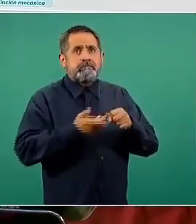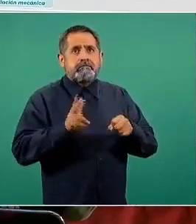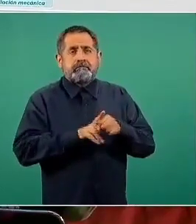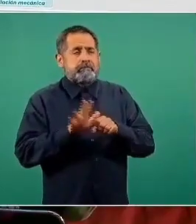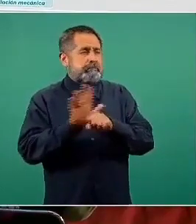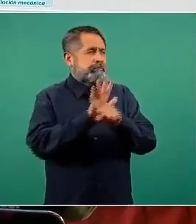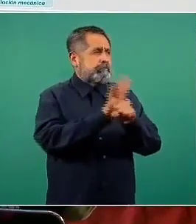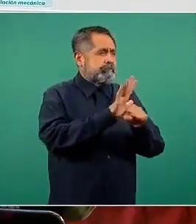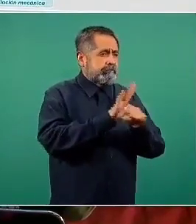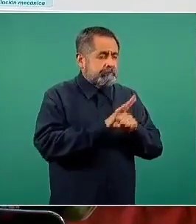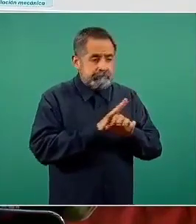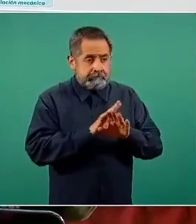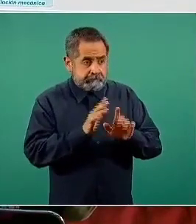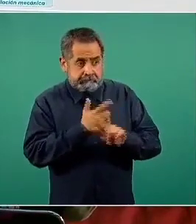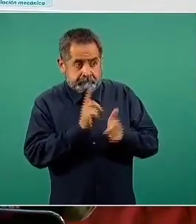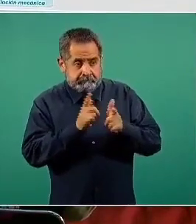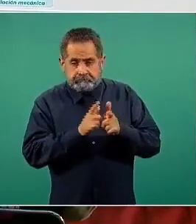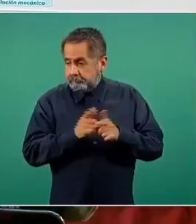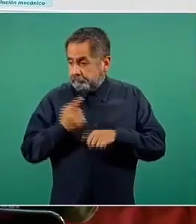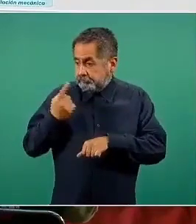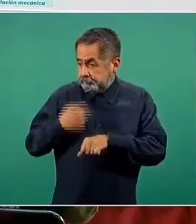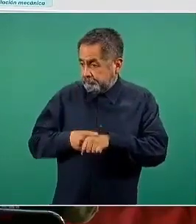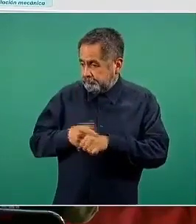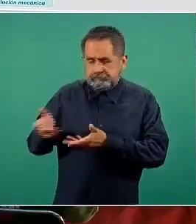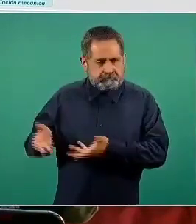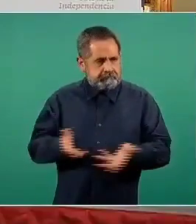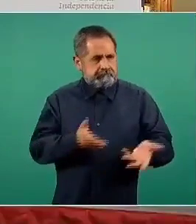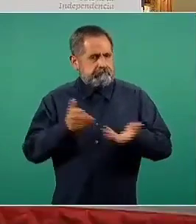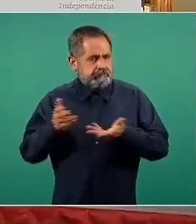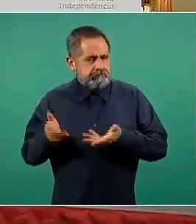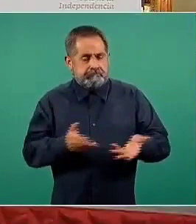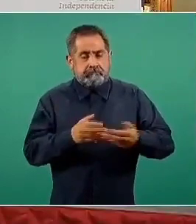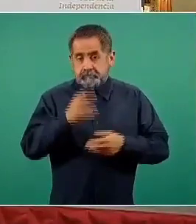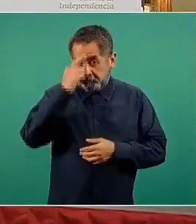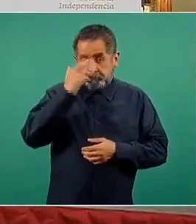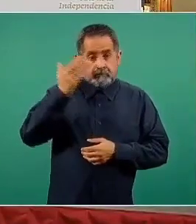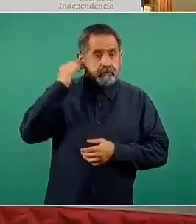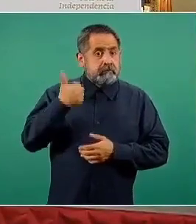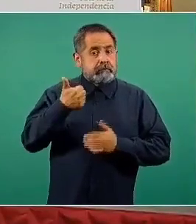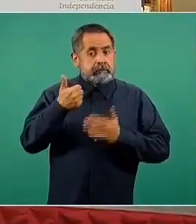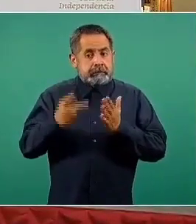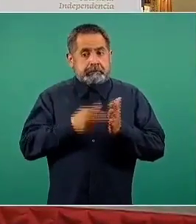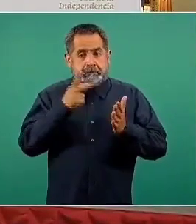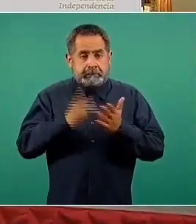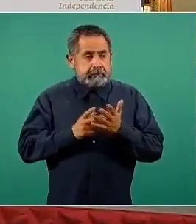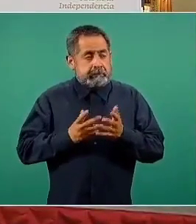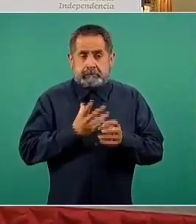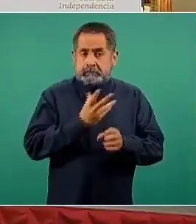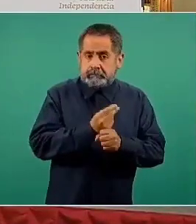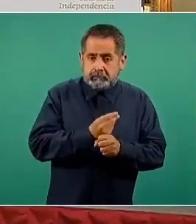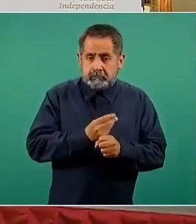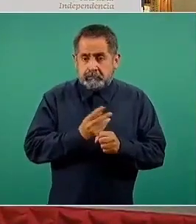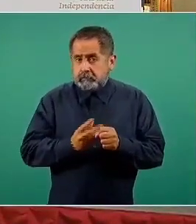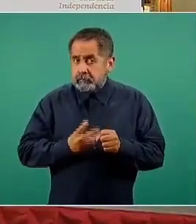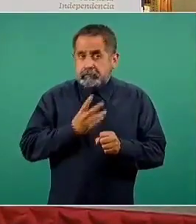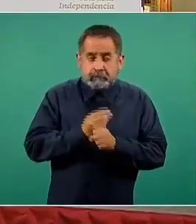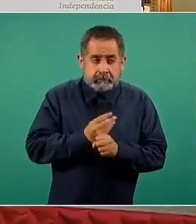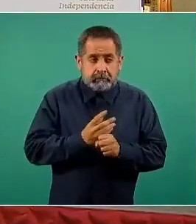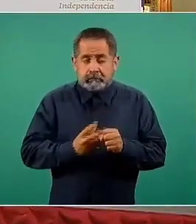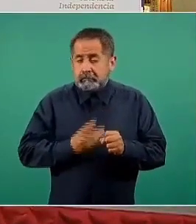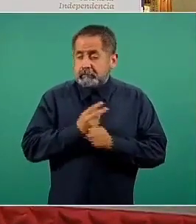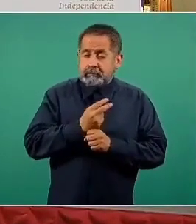esa reconversión en que hicimos más de 6 veces una expansión en la capacidad de atención de las personas. La